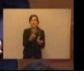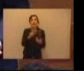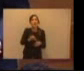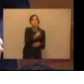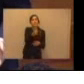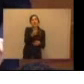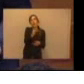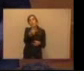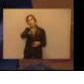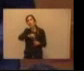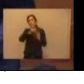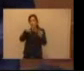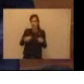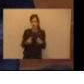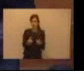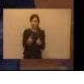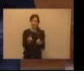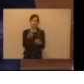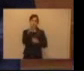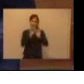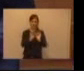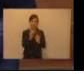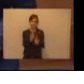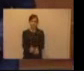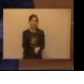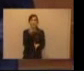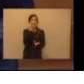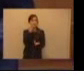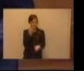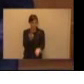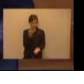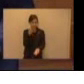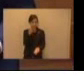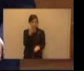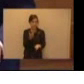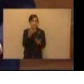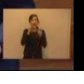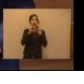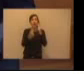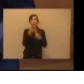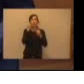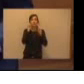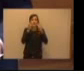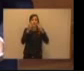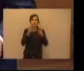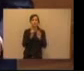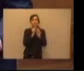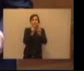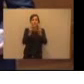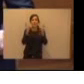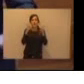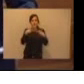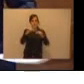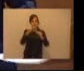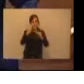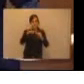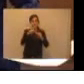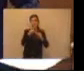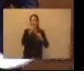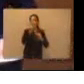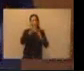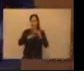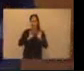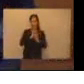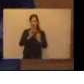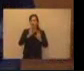aprobar el presupuesto. Estamos hablando, fíjese usted, que hay casos en los que ya se ha terminado la concesión. No hablo de agua en concreto, pero tenemos un caso, por